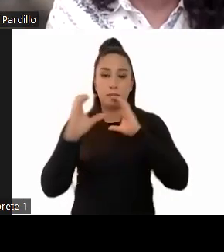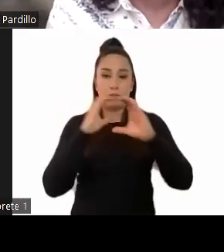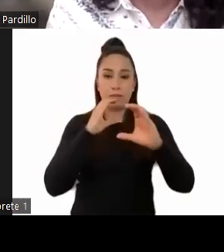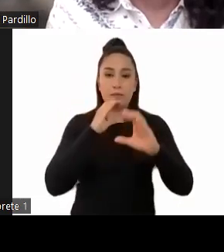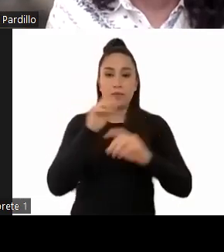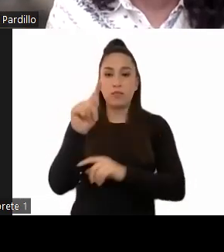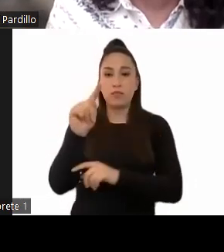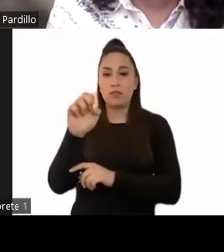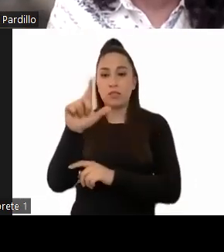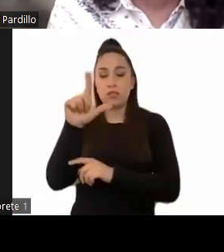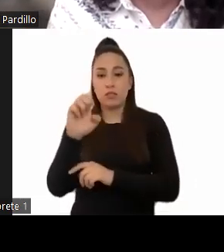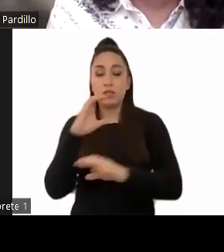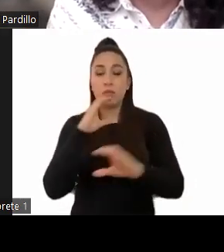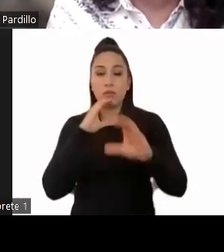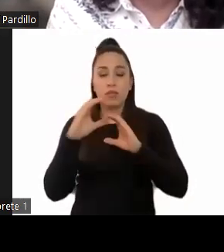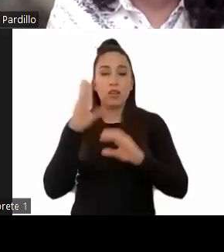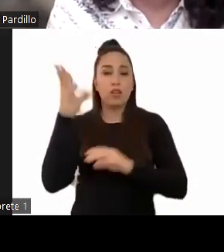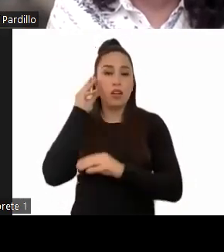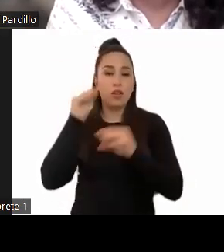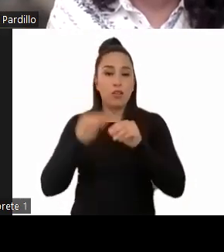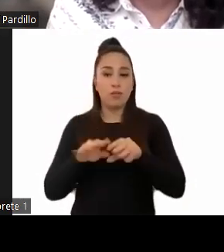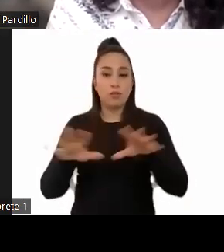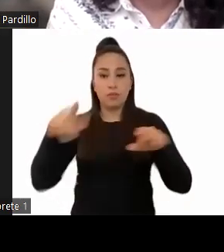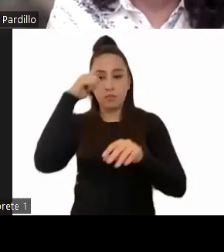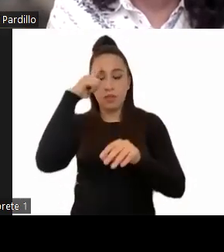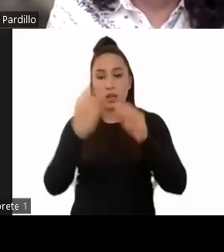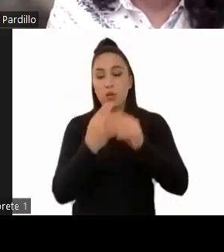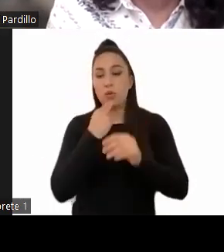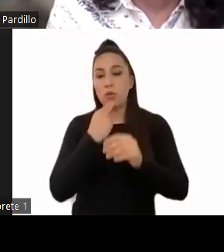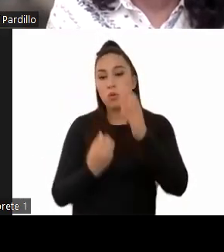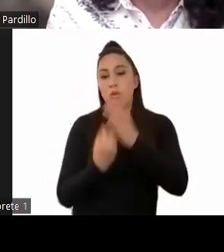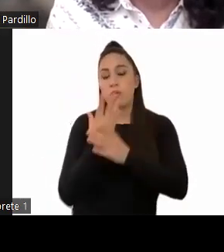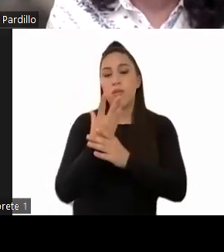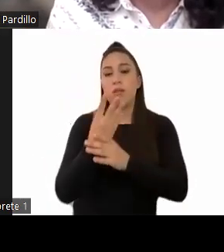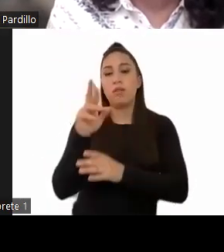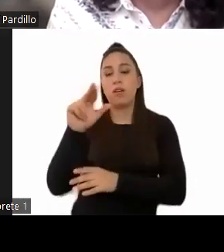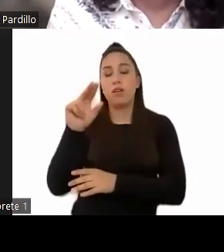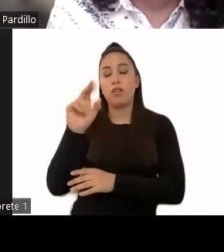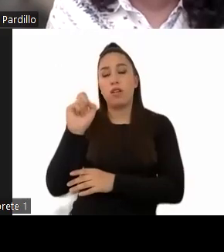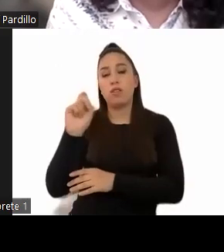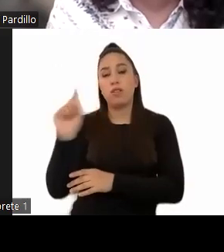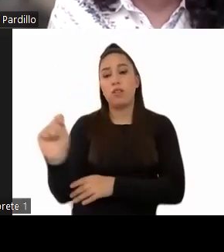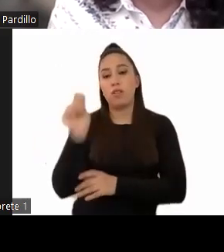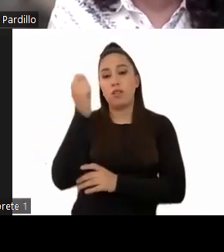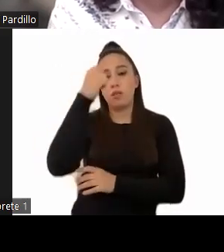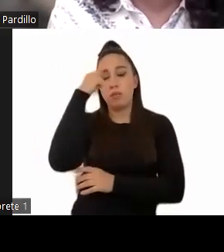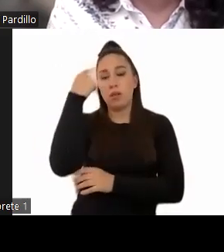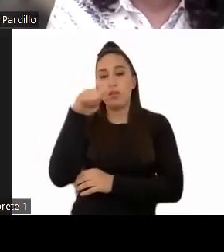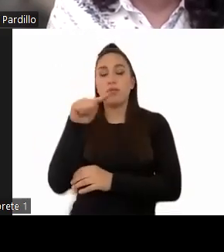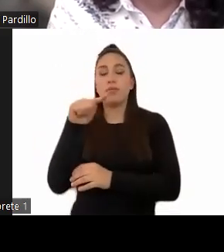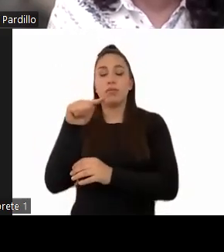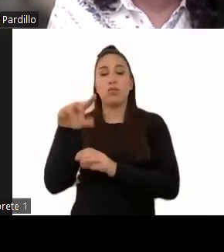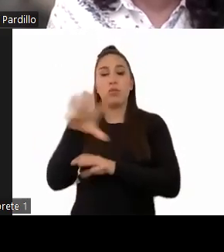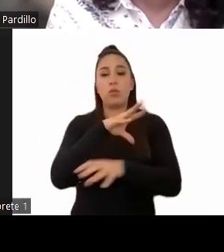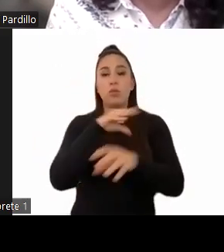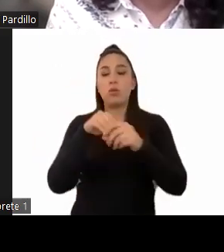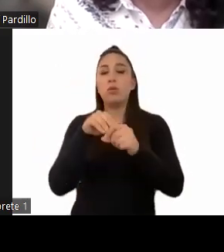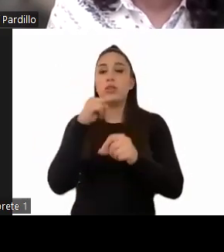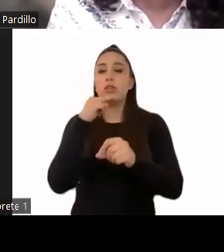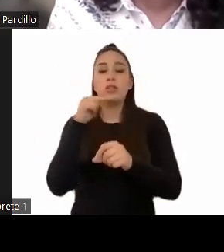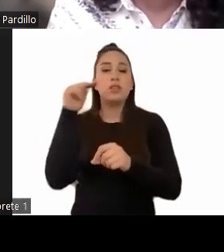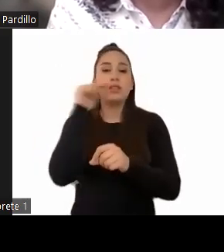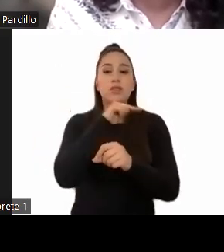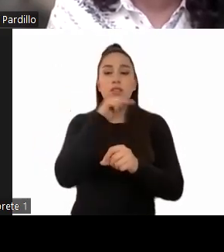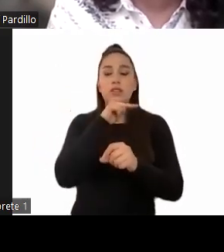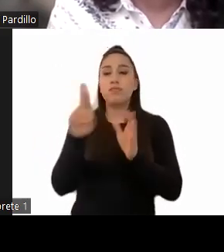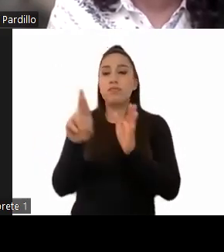con la finalidad de utilizar las nuevas tecnologías de la comunicación para la notificación expedita e inmediata de las alertas